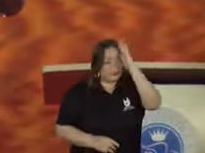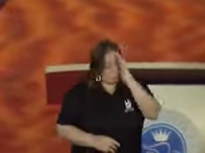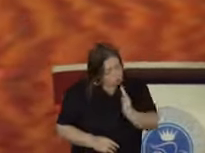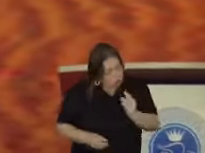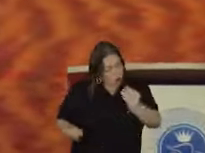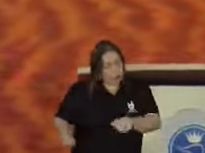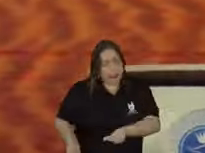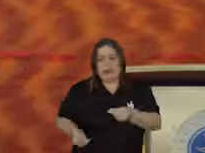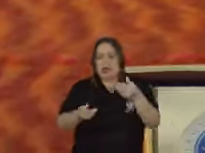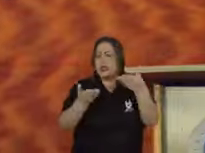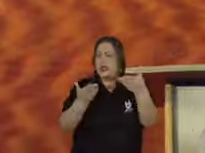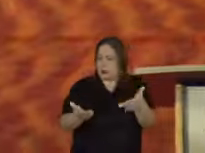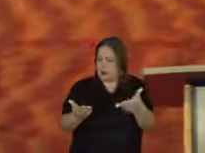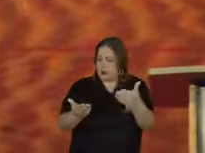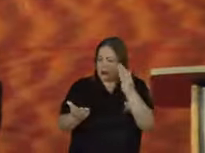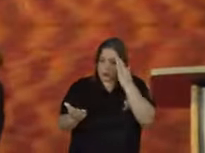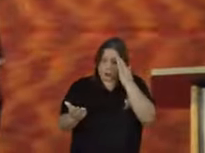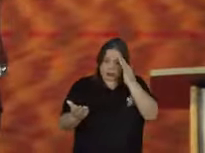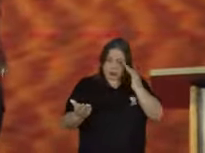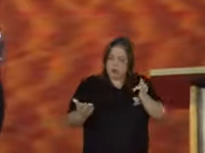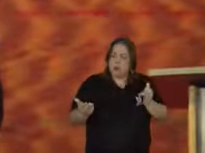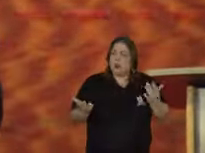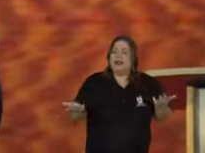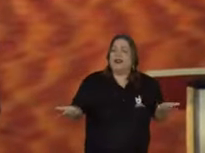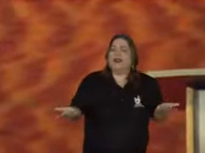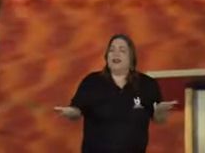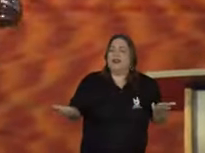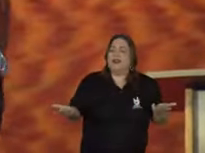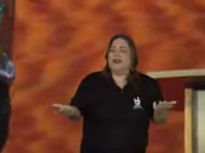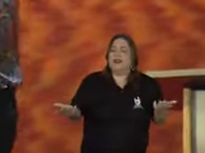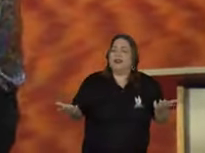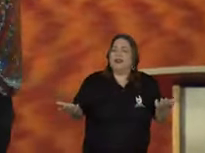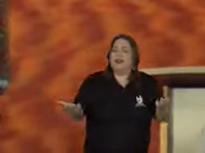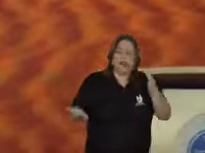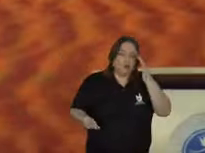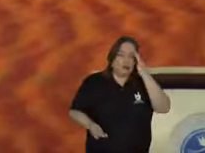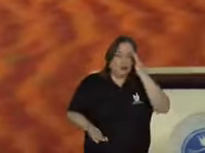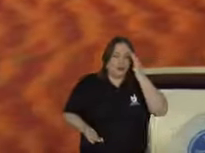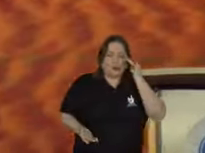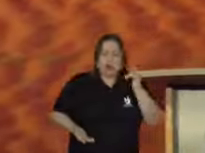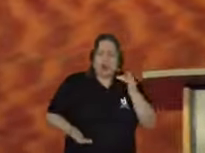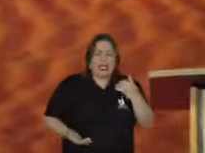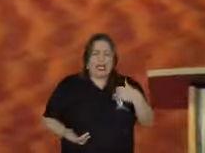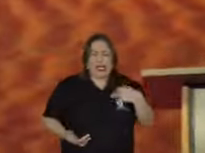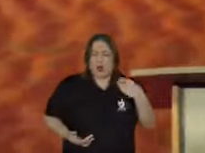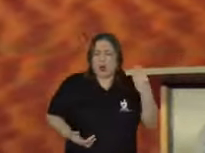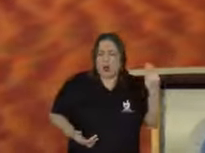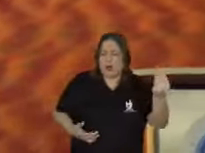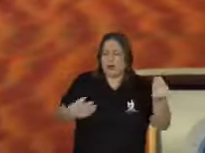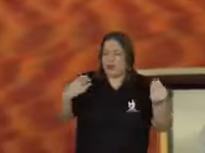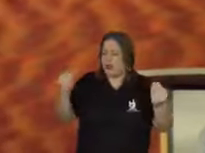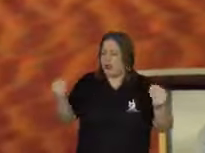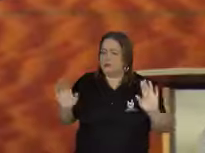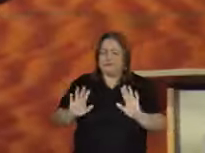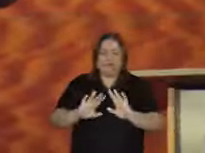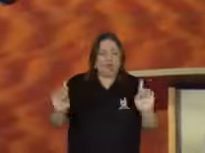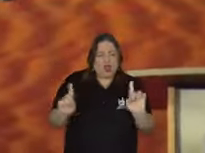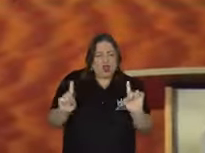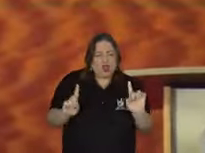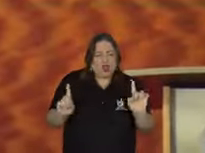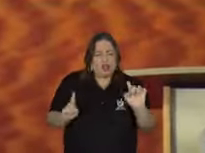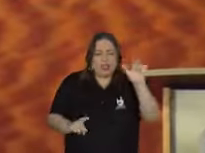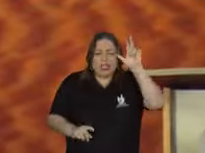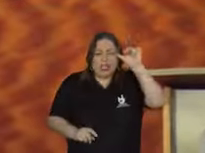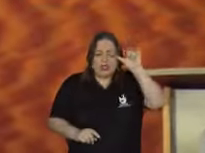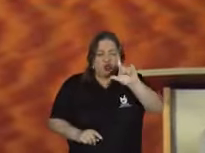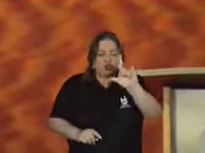hora. Yo hubiese dicho: Señor, pero ¿por qué yo no nací en Isla Verde? ¿Por qué yo no nací allí en Condado? Dios me dijo: no, va a ser en Llorén, porque va a